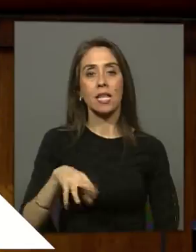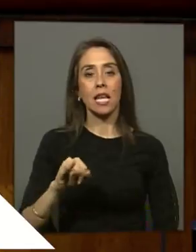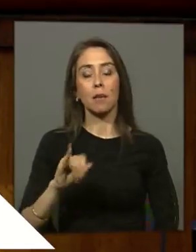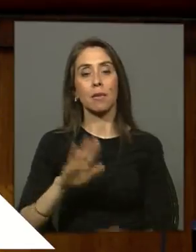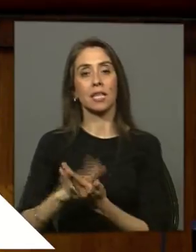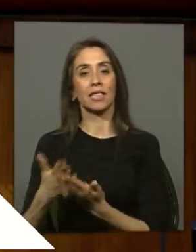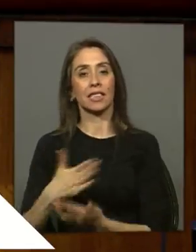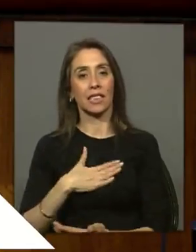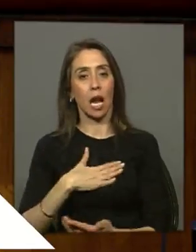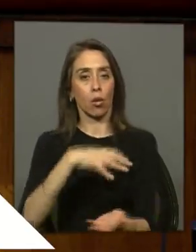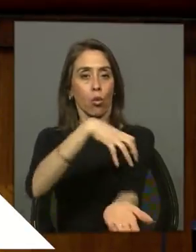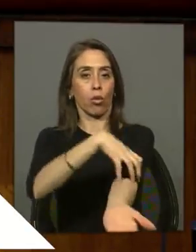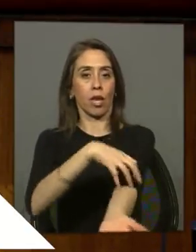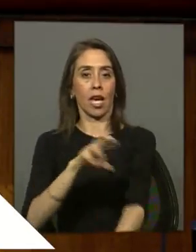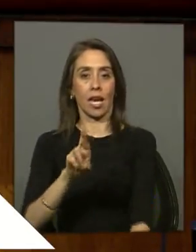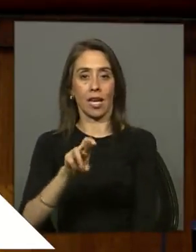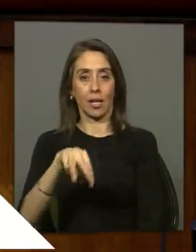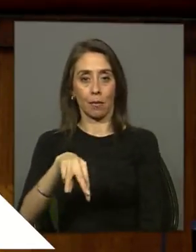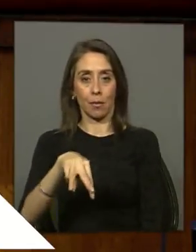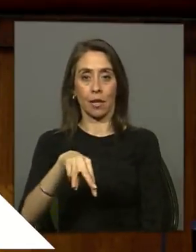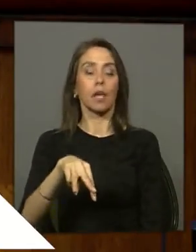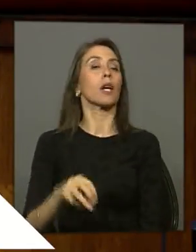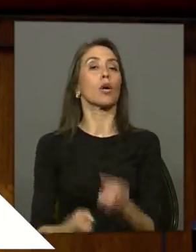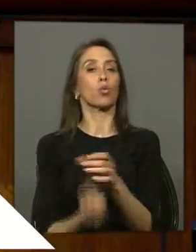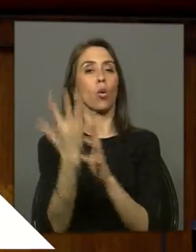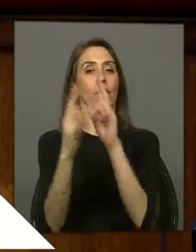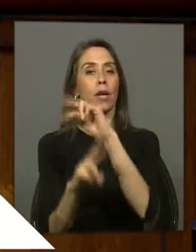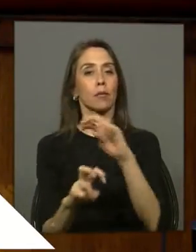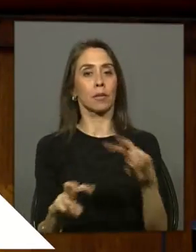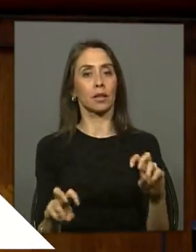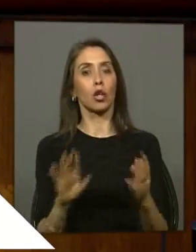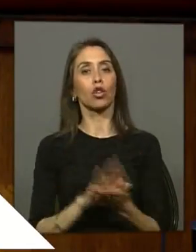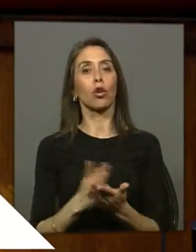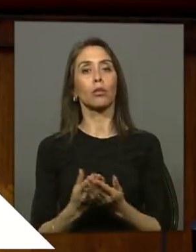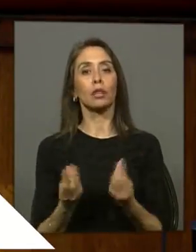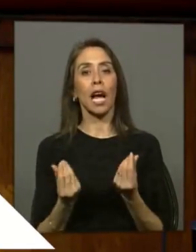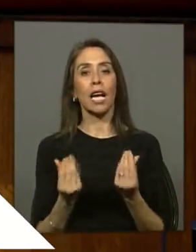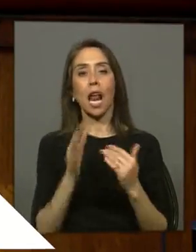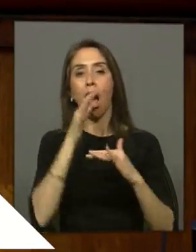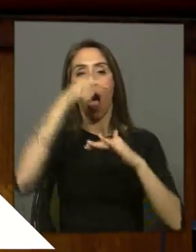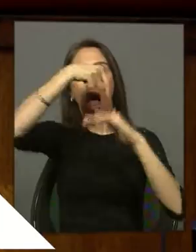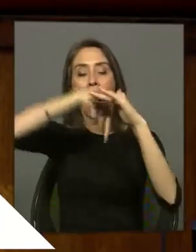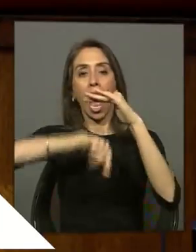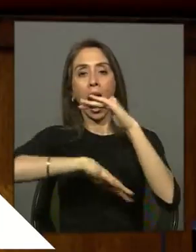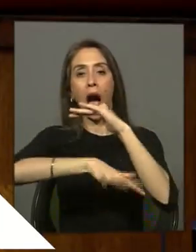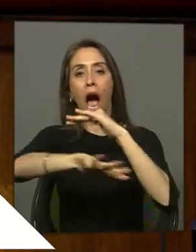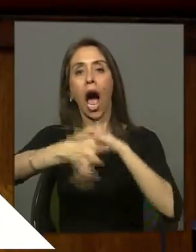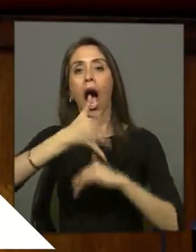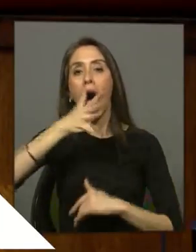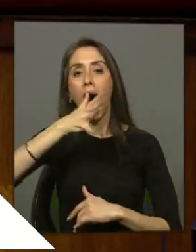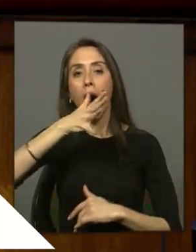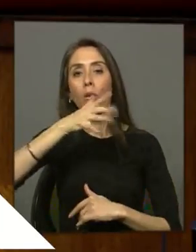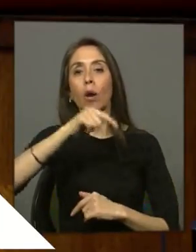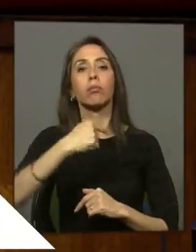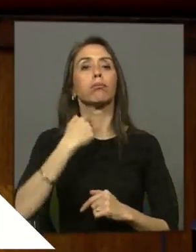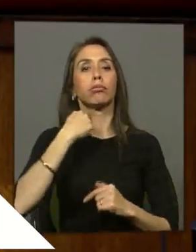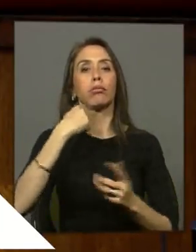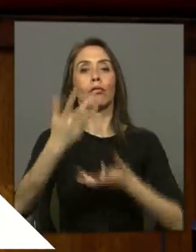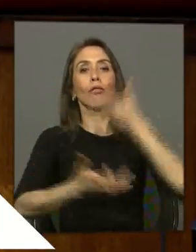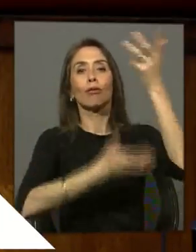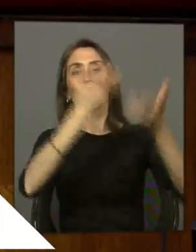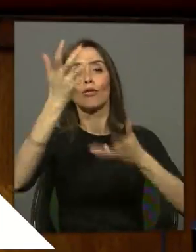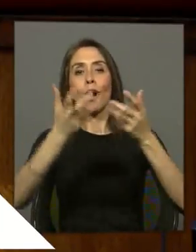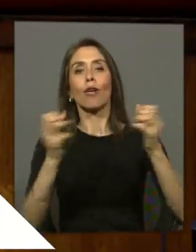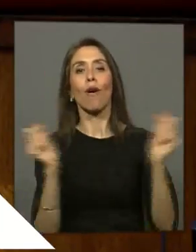de la región metropolitana realicen nuevos estudios sobre la calidad de las aguas en las zonas más afectadas por el incendio en el relleno